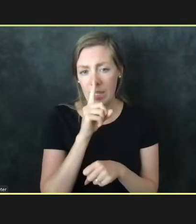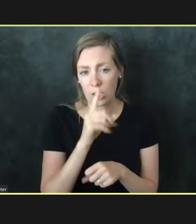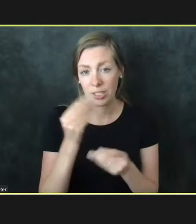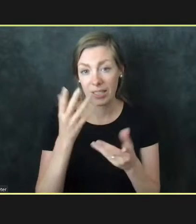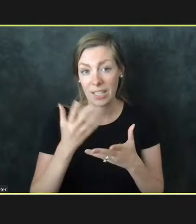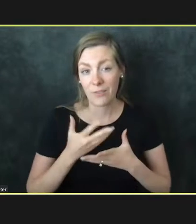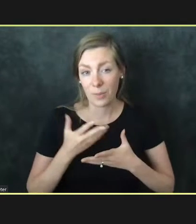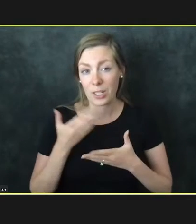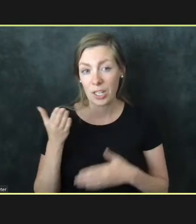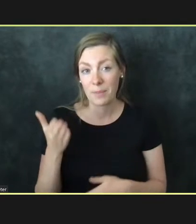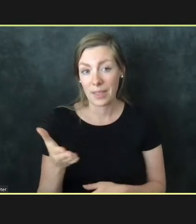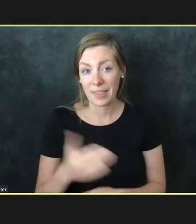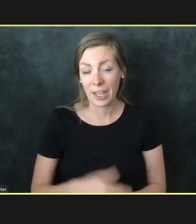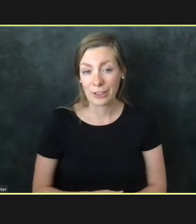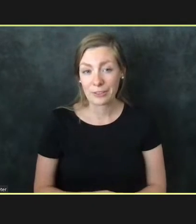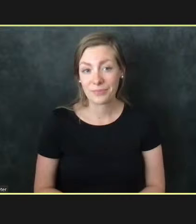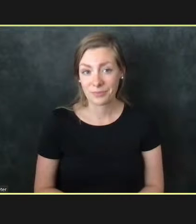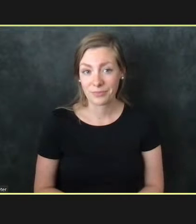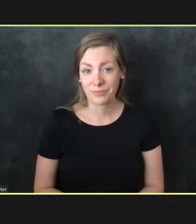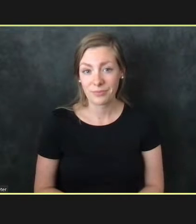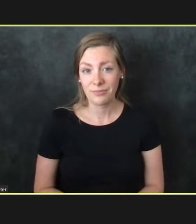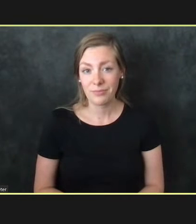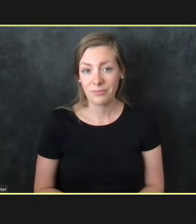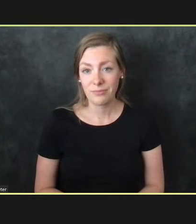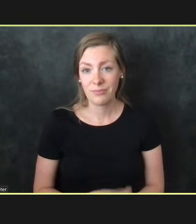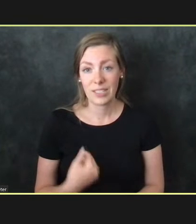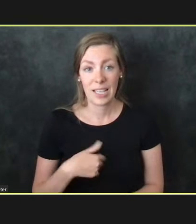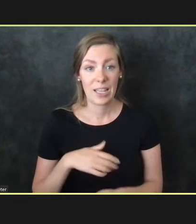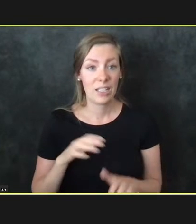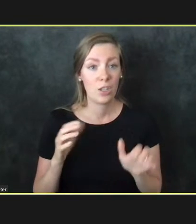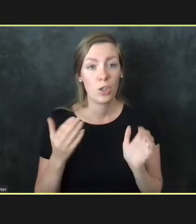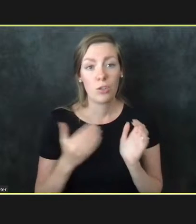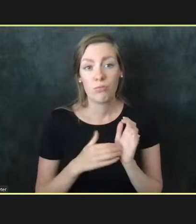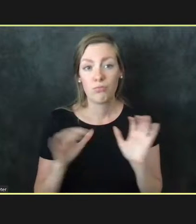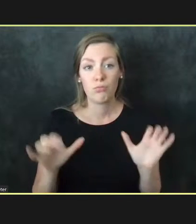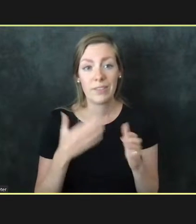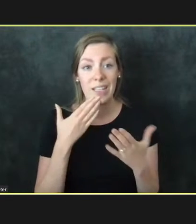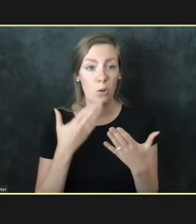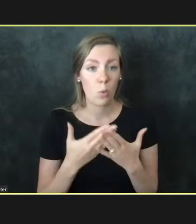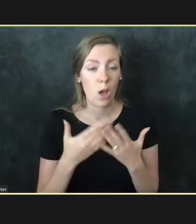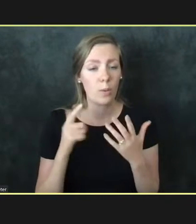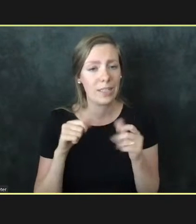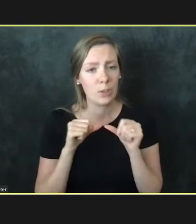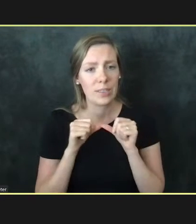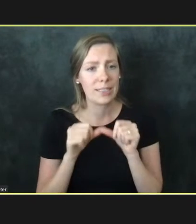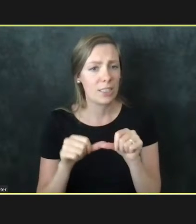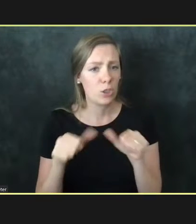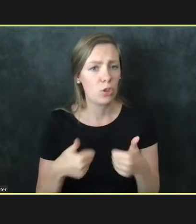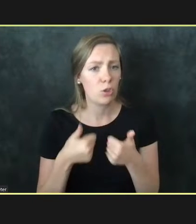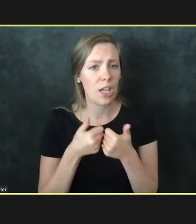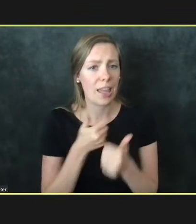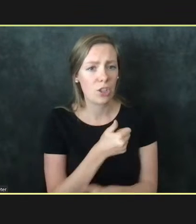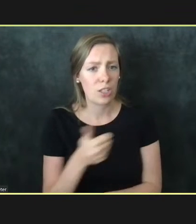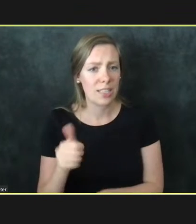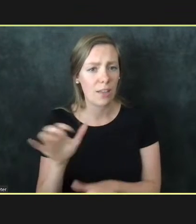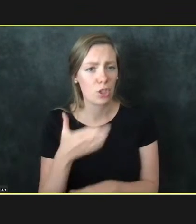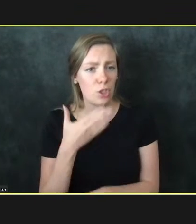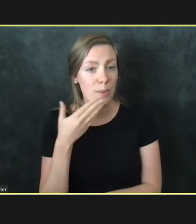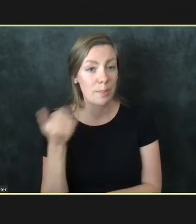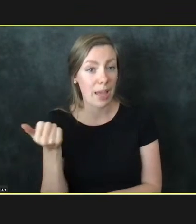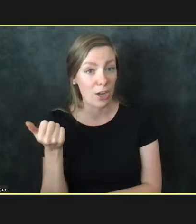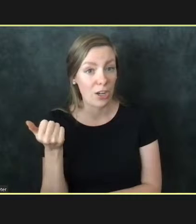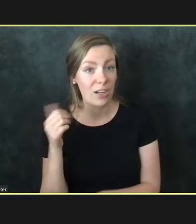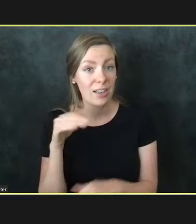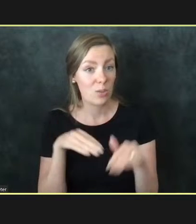ya a veces queremos que la información salga, que esté fuera, tenemos que seguir, tenemos que tratar de seguir pensándonos